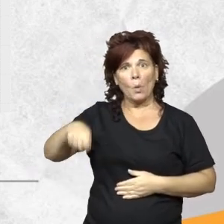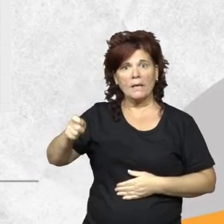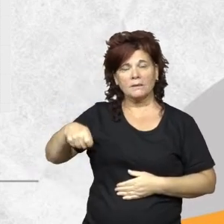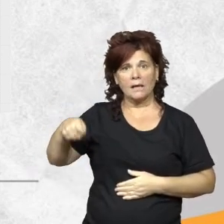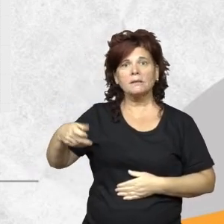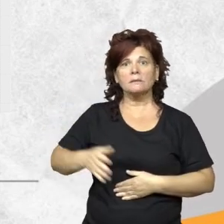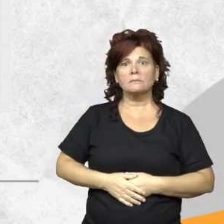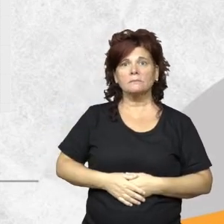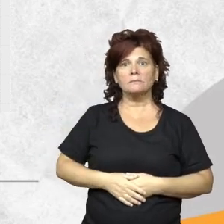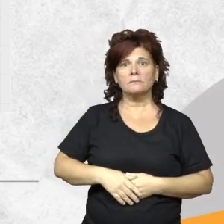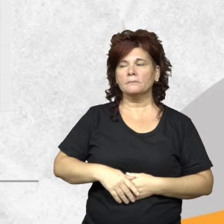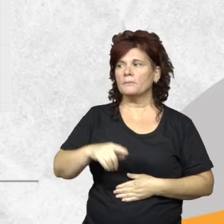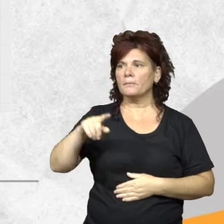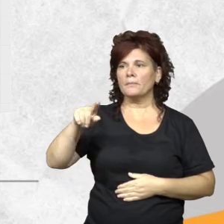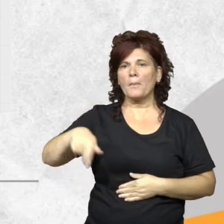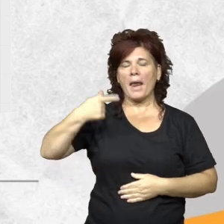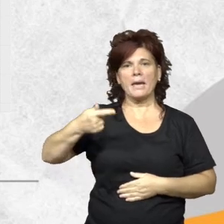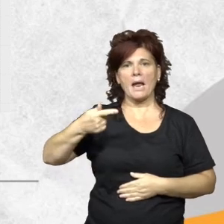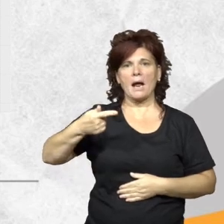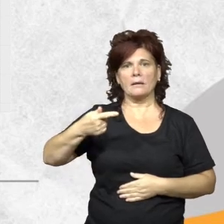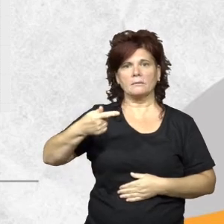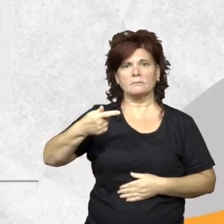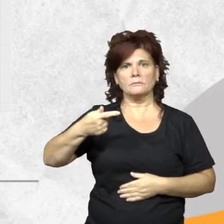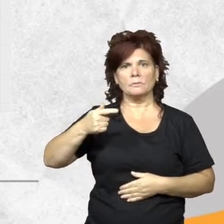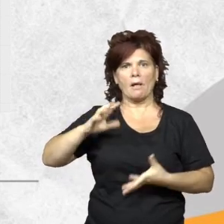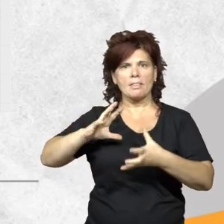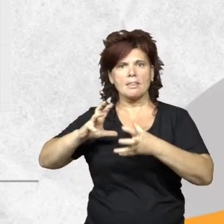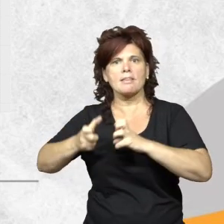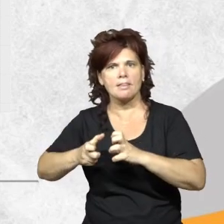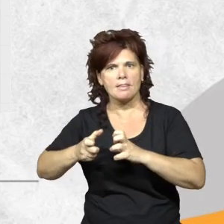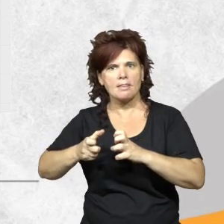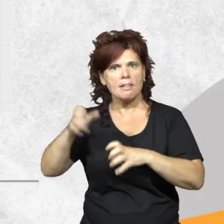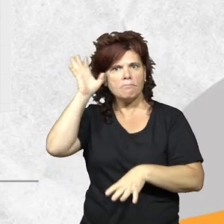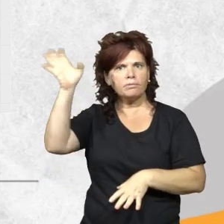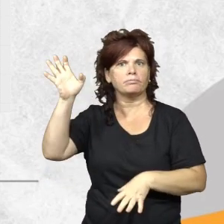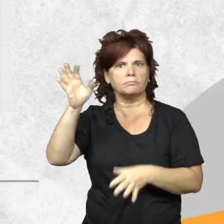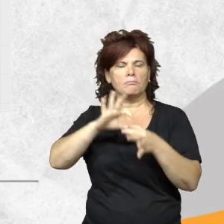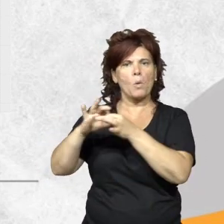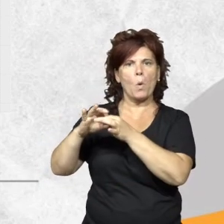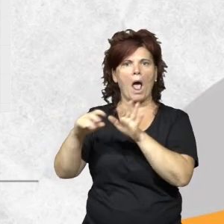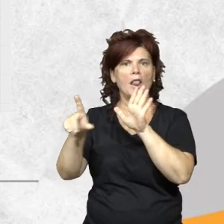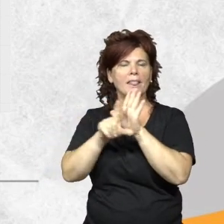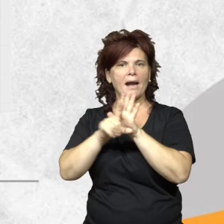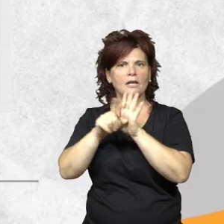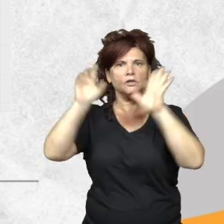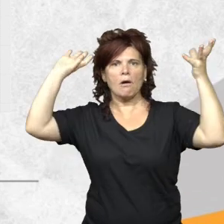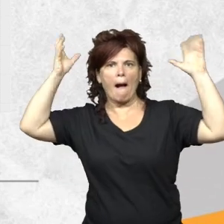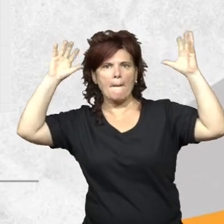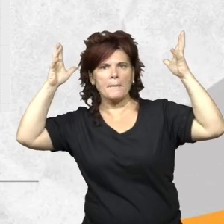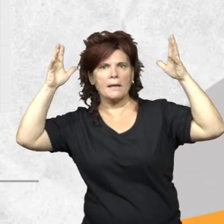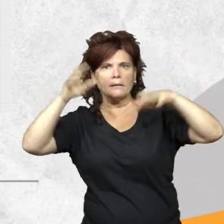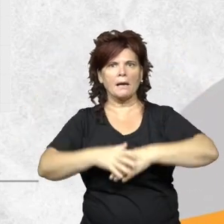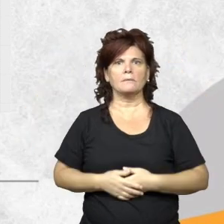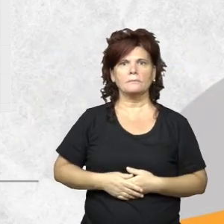nos venían delineando eso que hoy conocemos como el ecoabuso del derecho o el abuso del derecho en materia ambiental. Nadie puede usar su